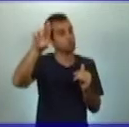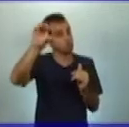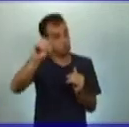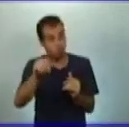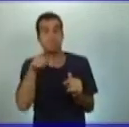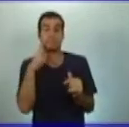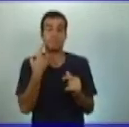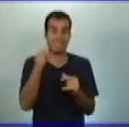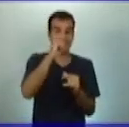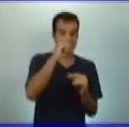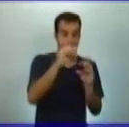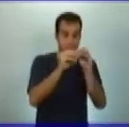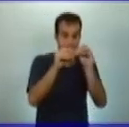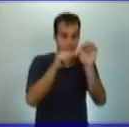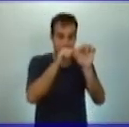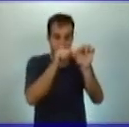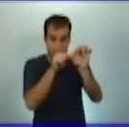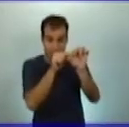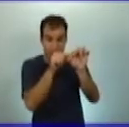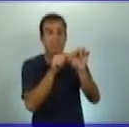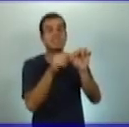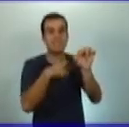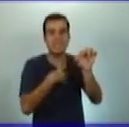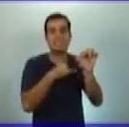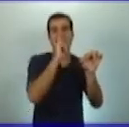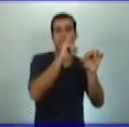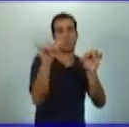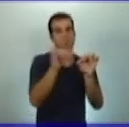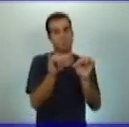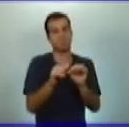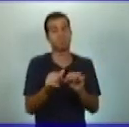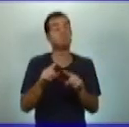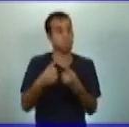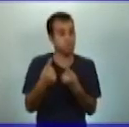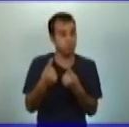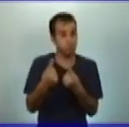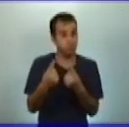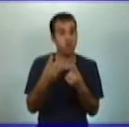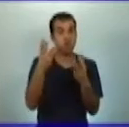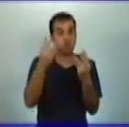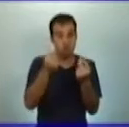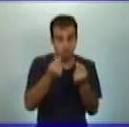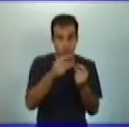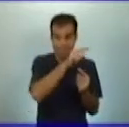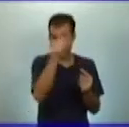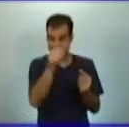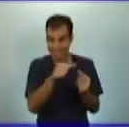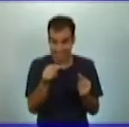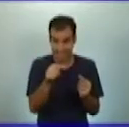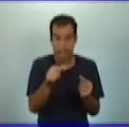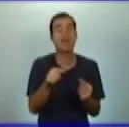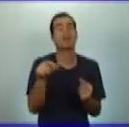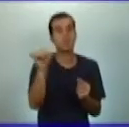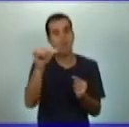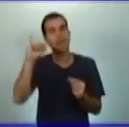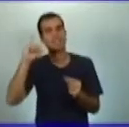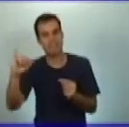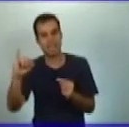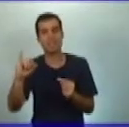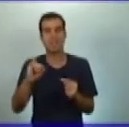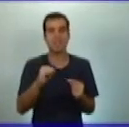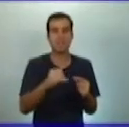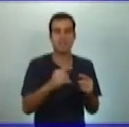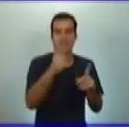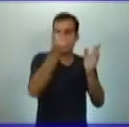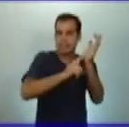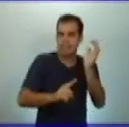tiene 6 protones en su núcleo. Por eso su número atómico es 6 y su carga nuclear 6 más.